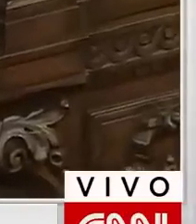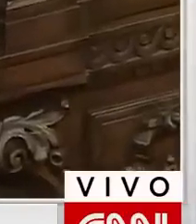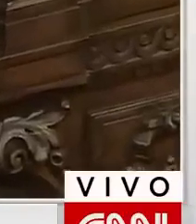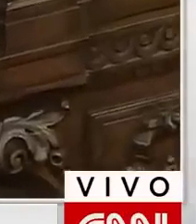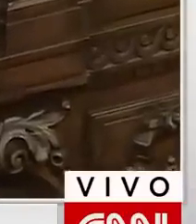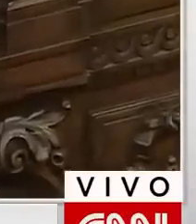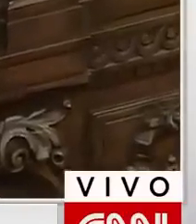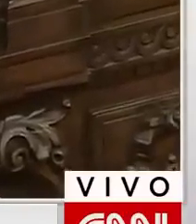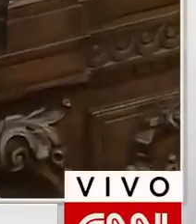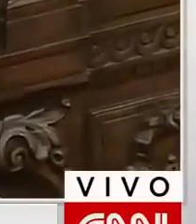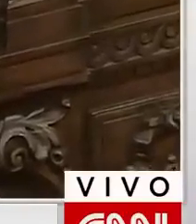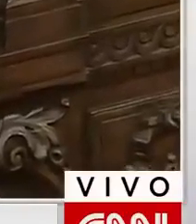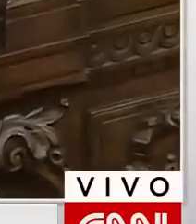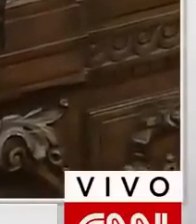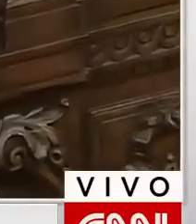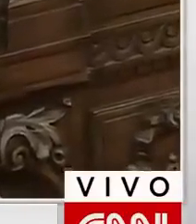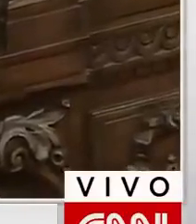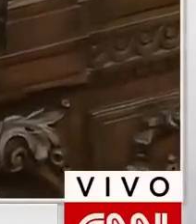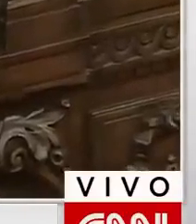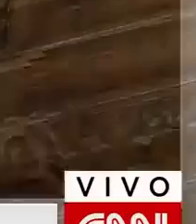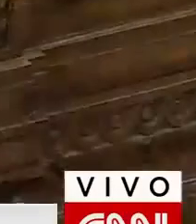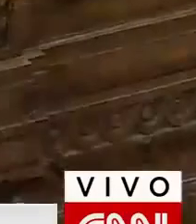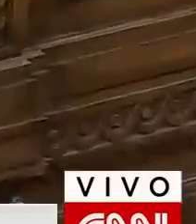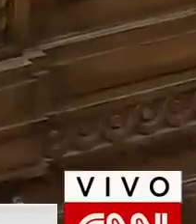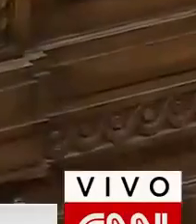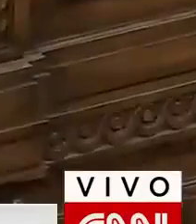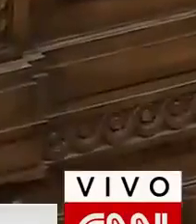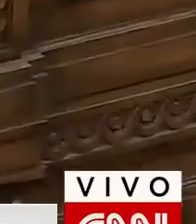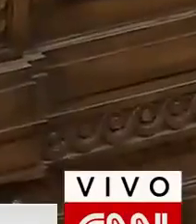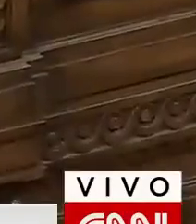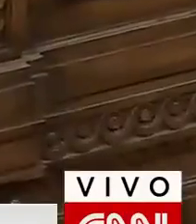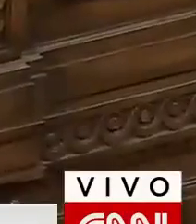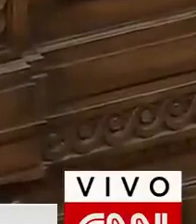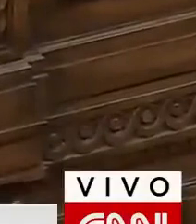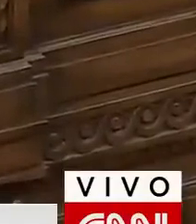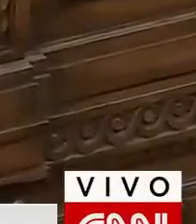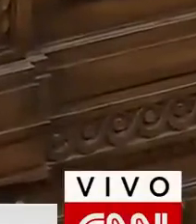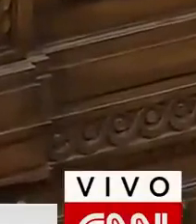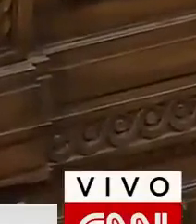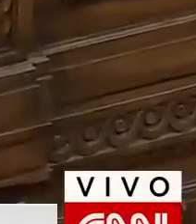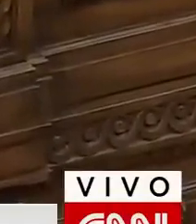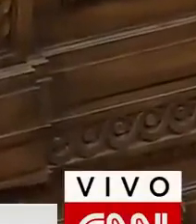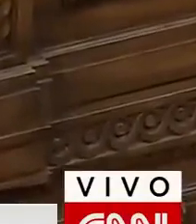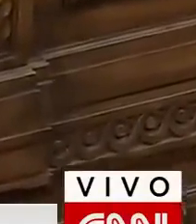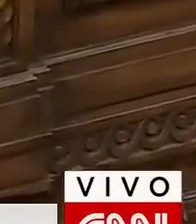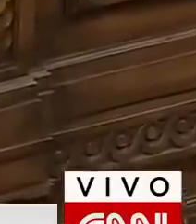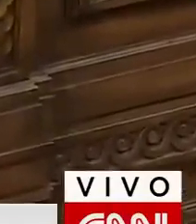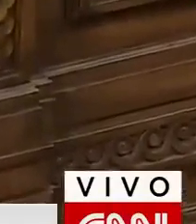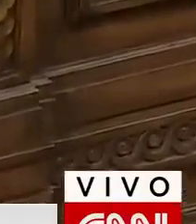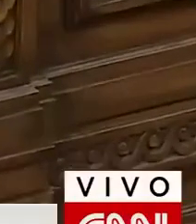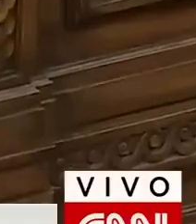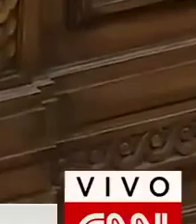previa la de comisión de expertos vamos a la pausa vamos a la pausa y ya estamos de regreso son las doce del día con tres minutos